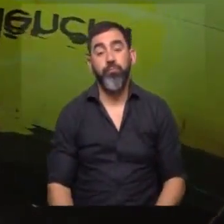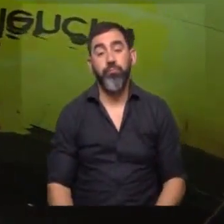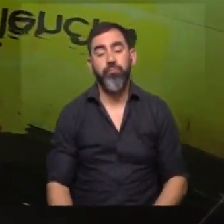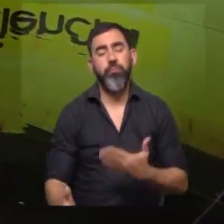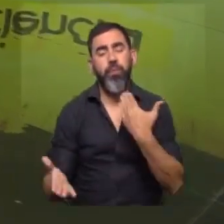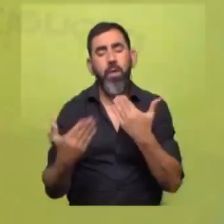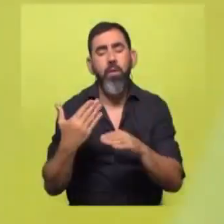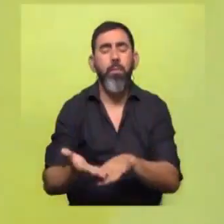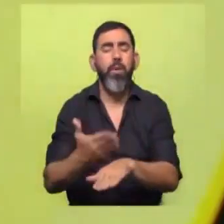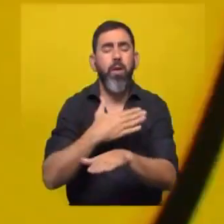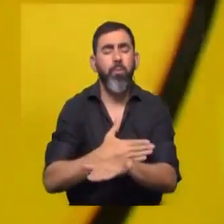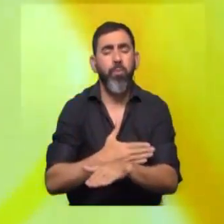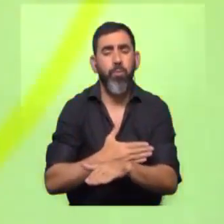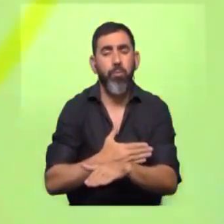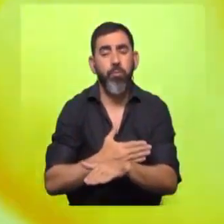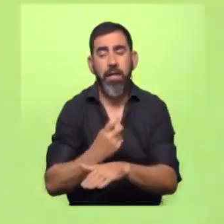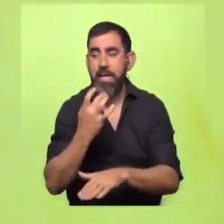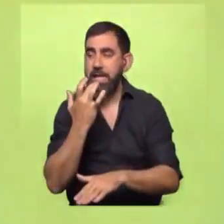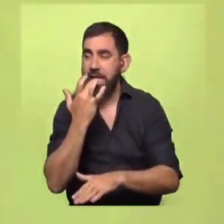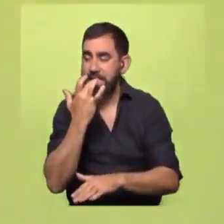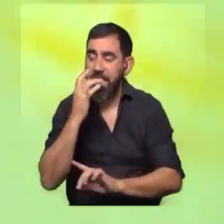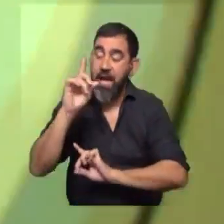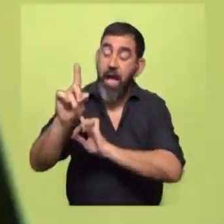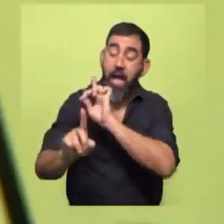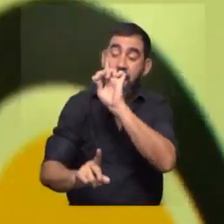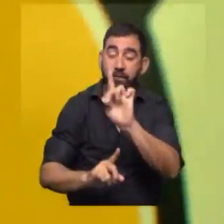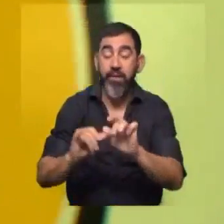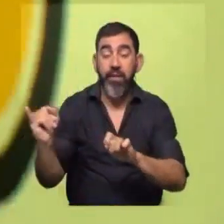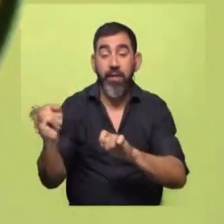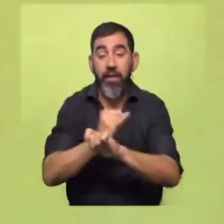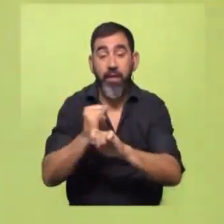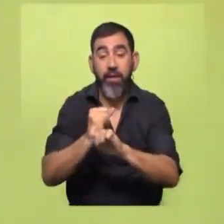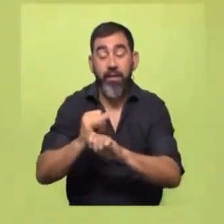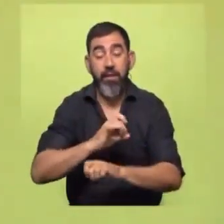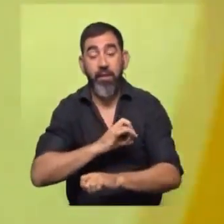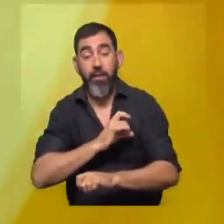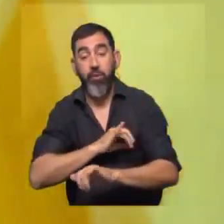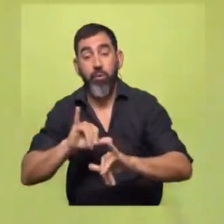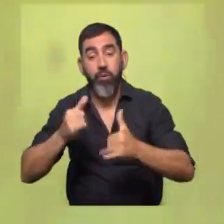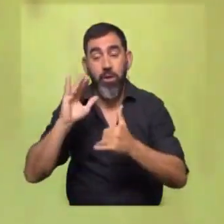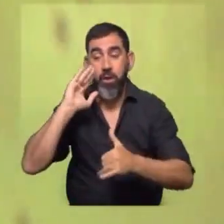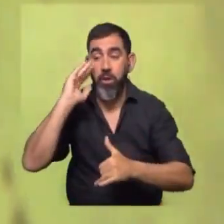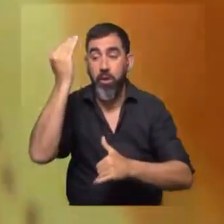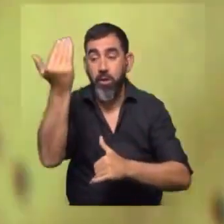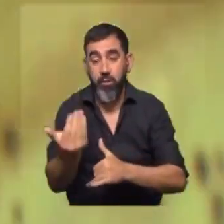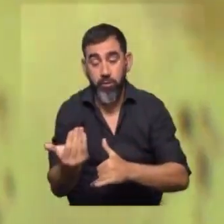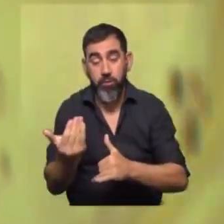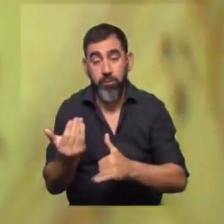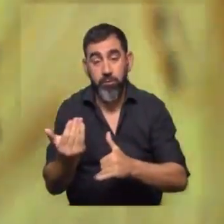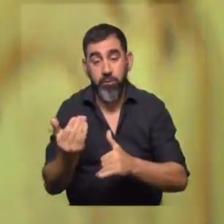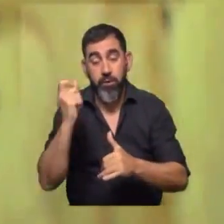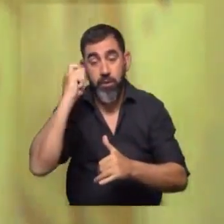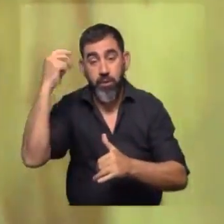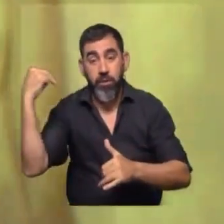hablábamos fuera de cámara, cierta envidia de que la institucionalidad de Chile ya reconozca la necesidad de que la